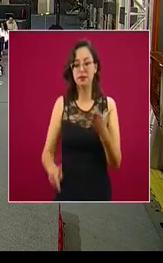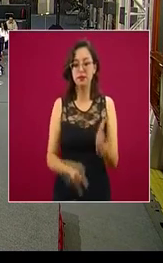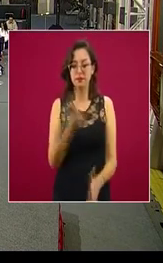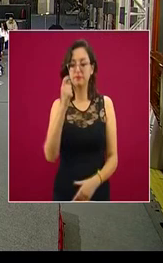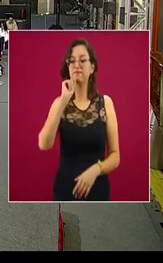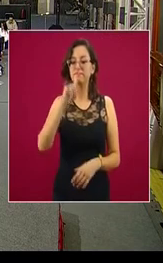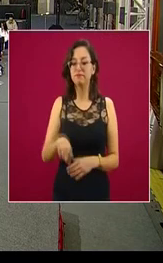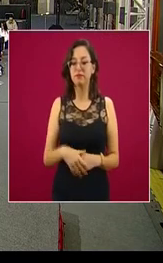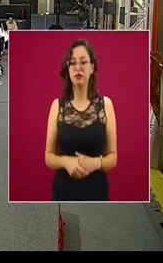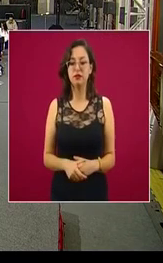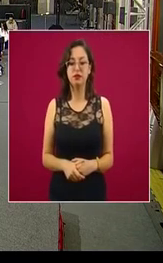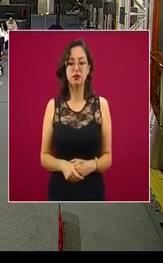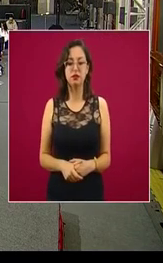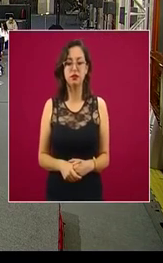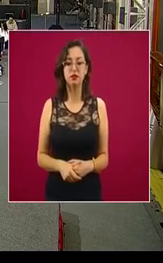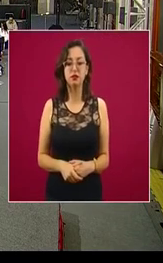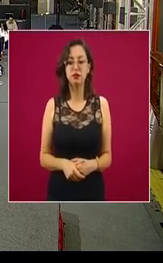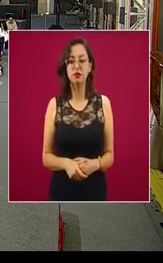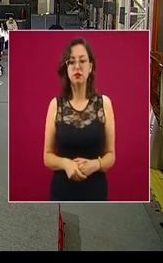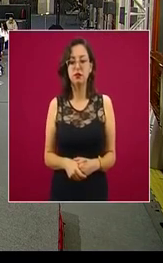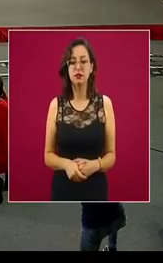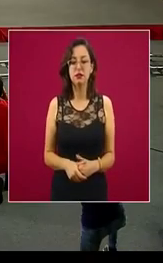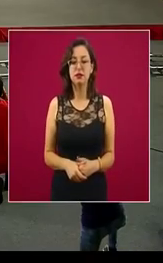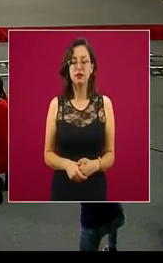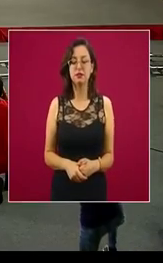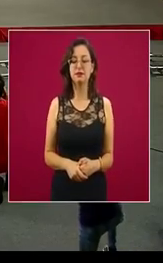También, bueno, vámonos. Me levanto.